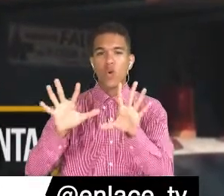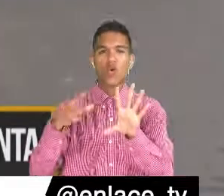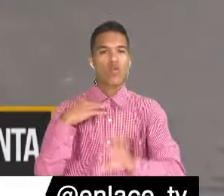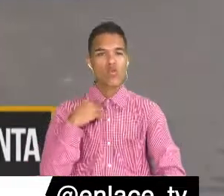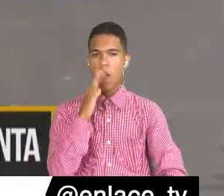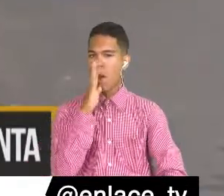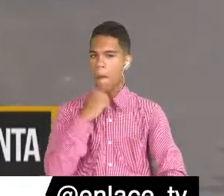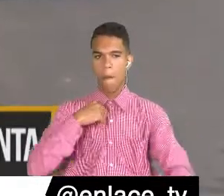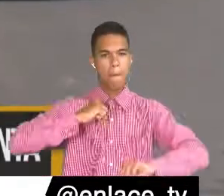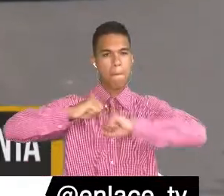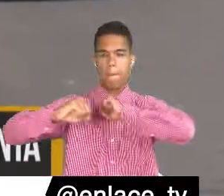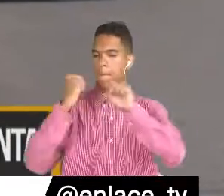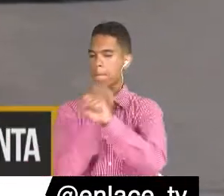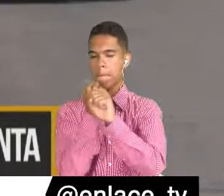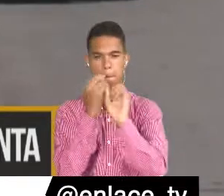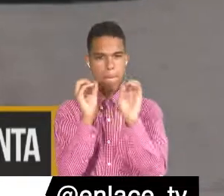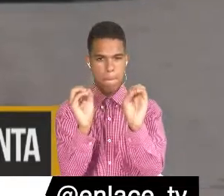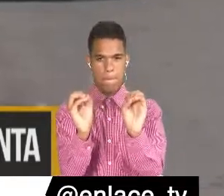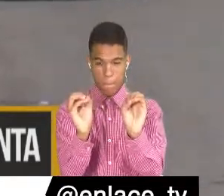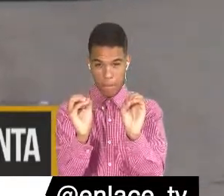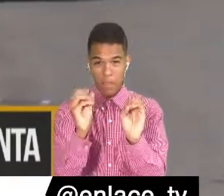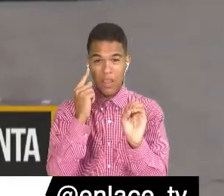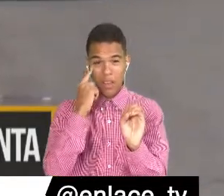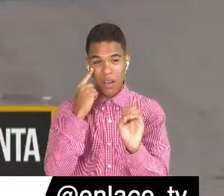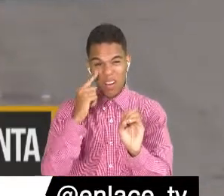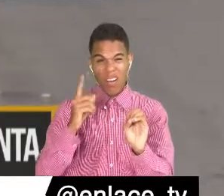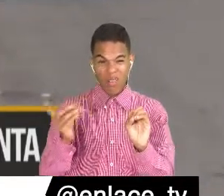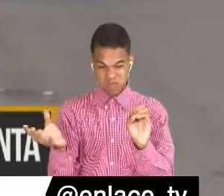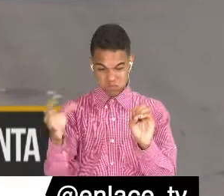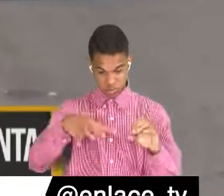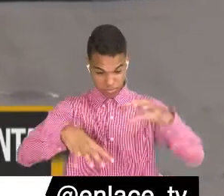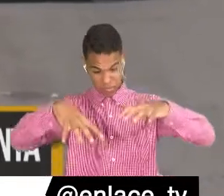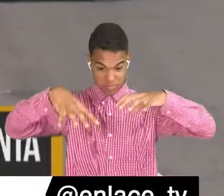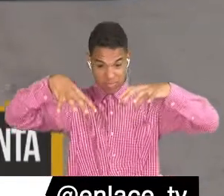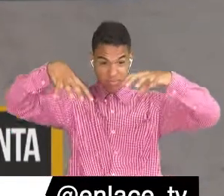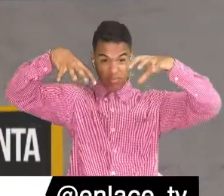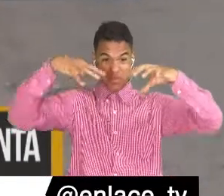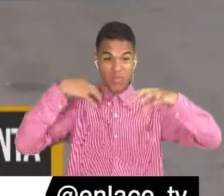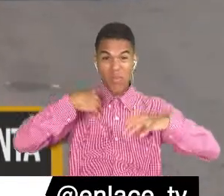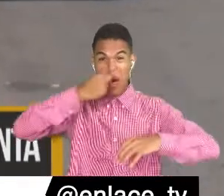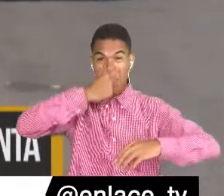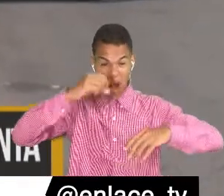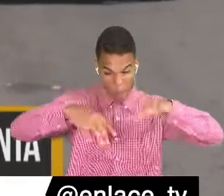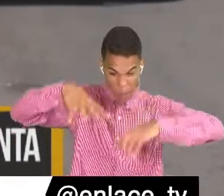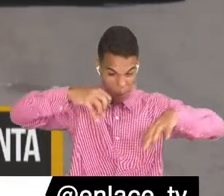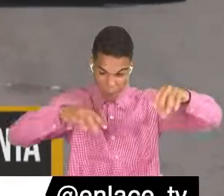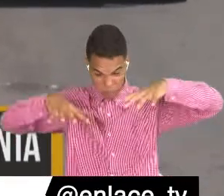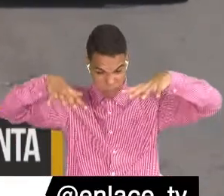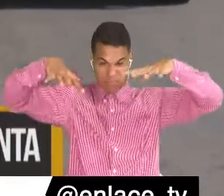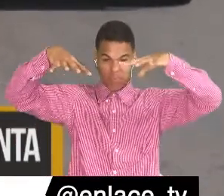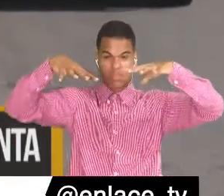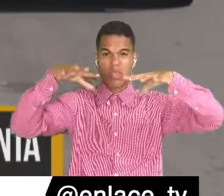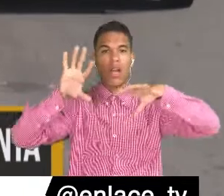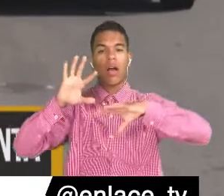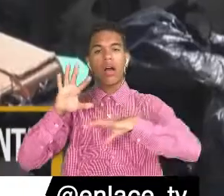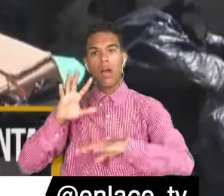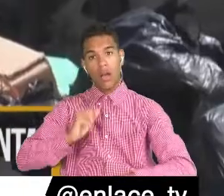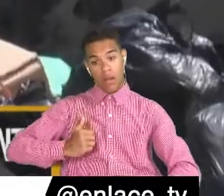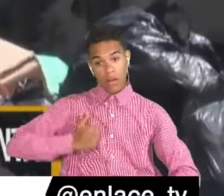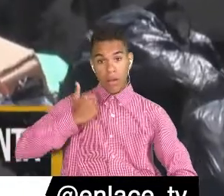recolección de basuras. Para evitar la proliferación de basuras por todo el puerto petrolero, la empresa prestadora del servicio de recolección de residuos